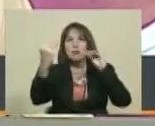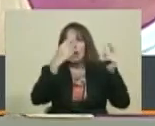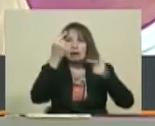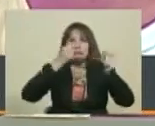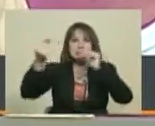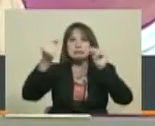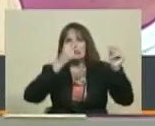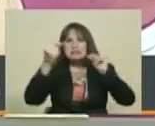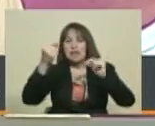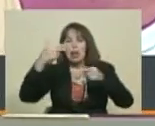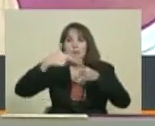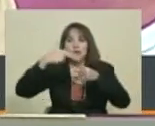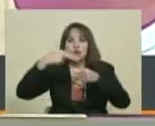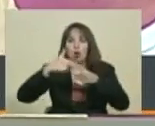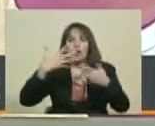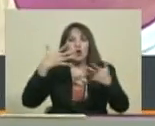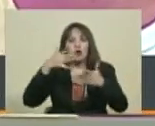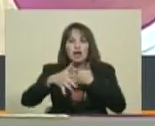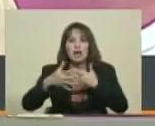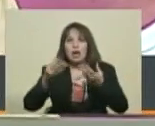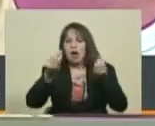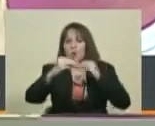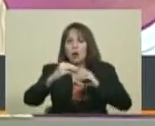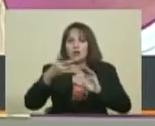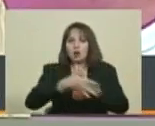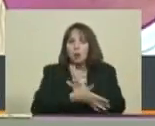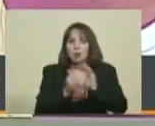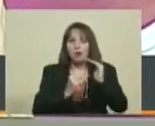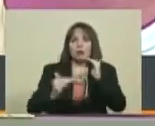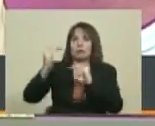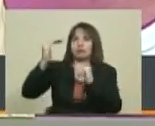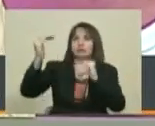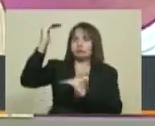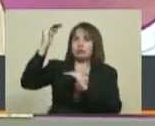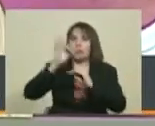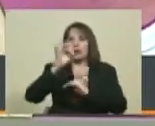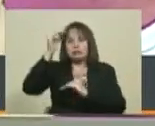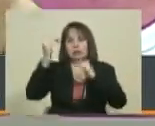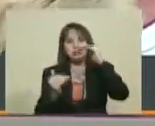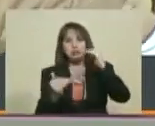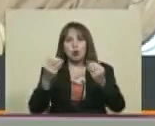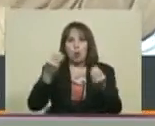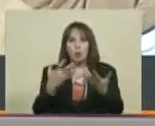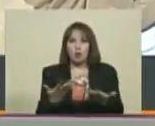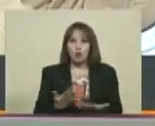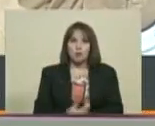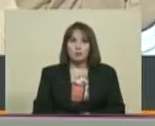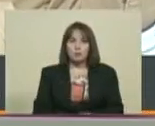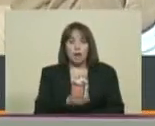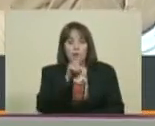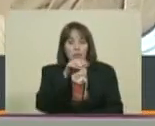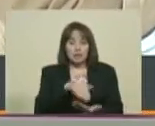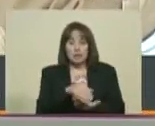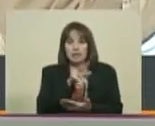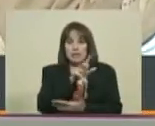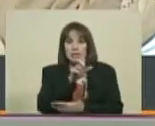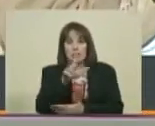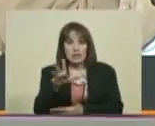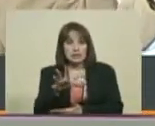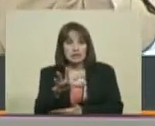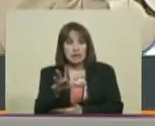entre los países que recuerdo, además de China, una visita oficial a China. Ya en el 2015, enero, estaban los